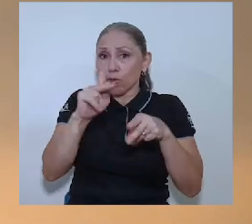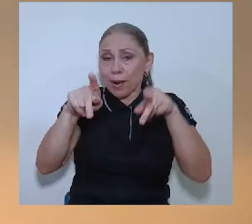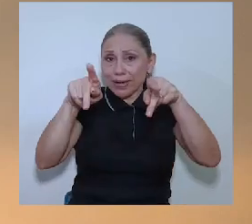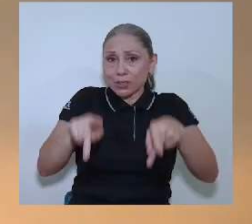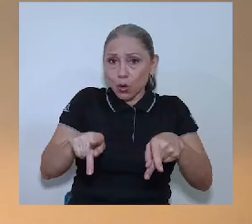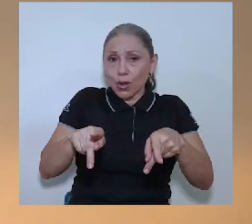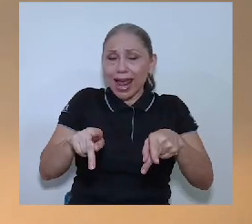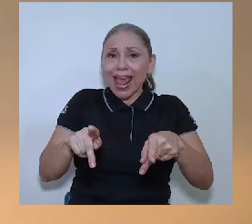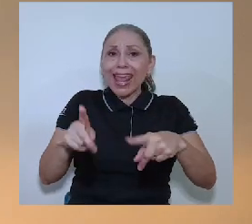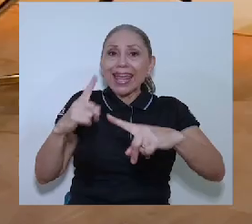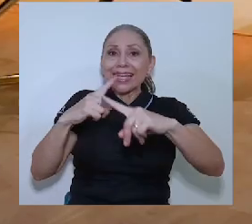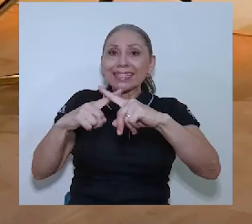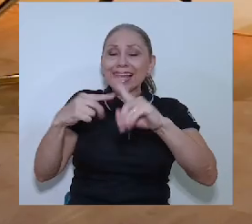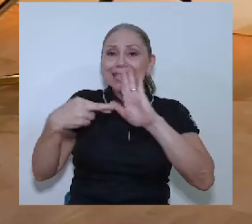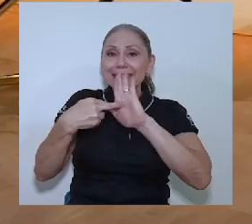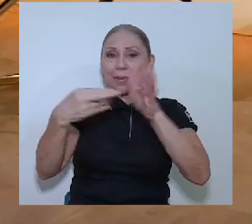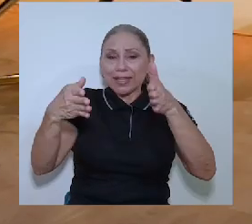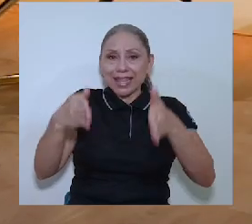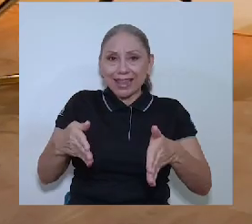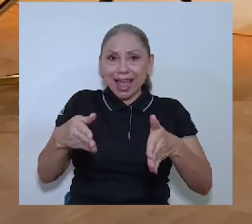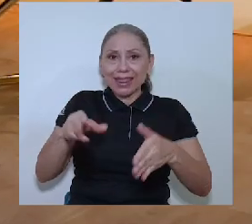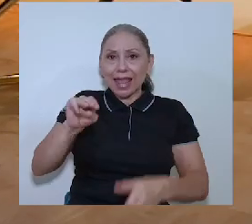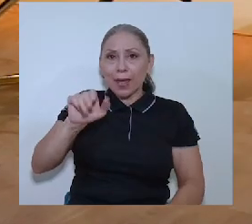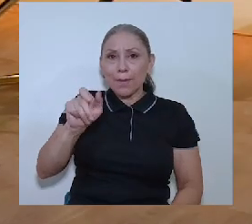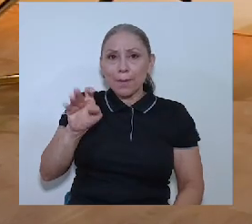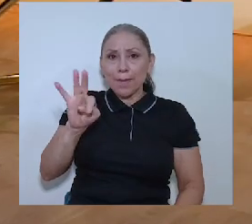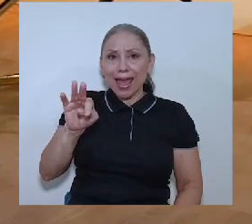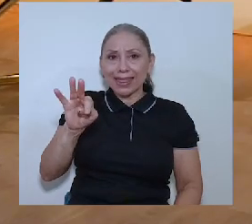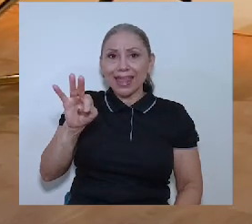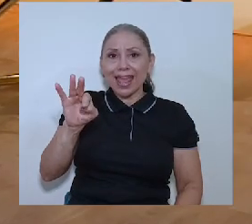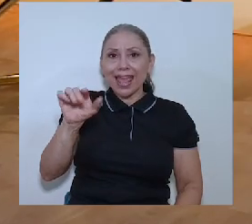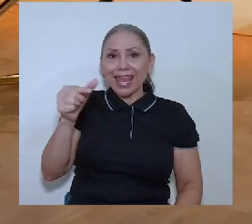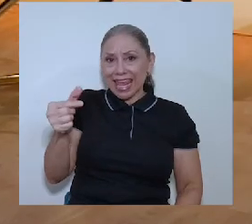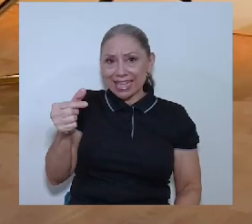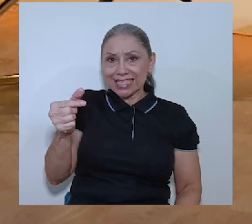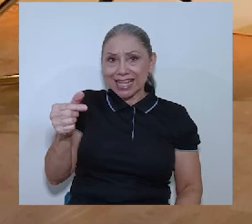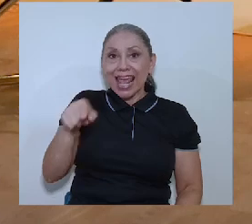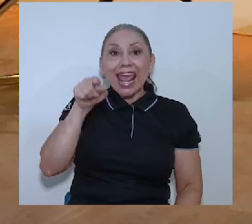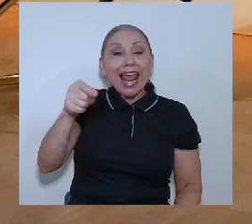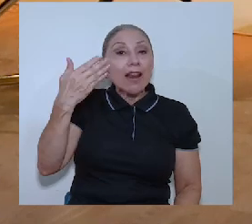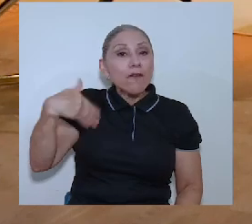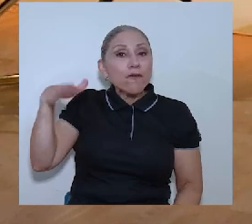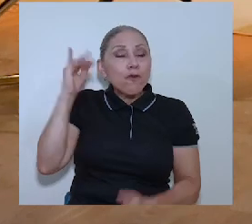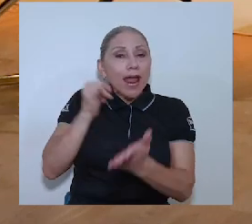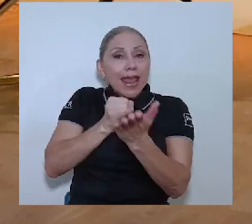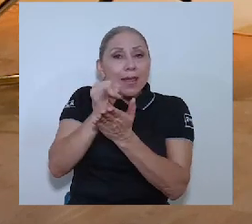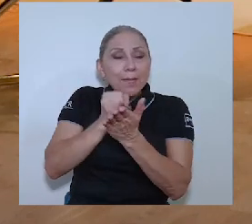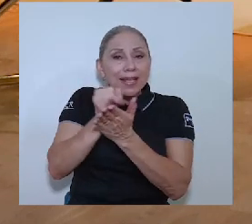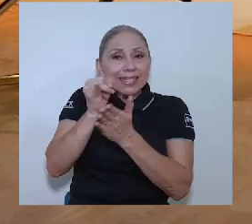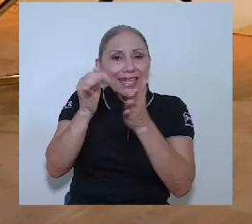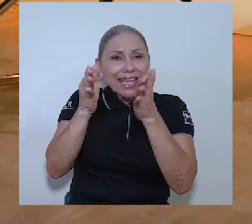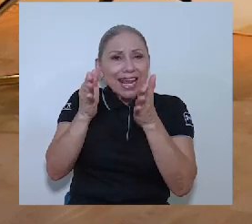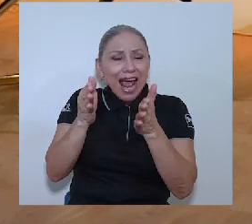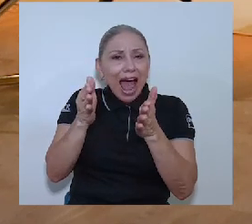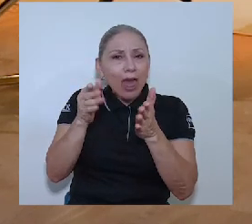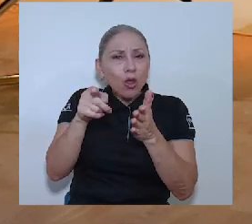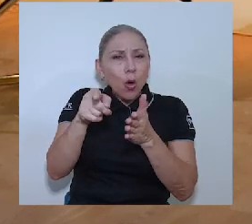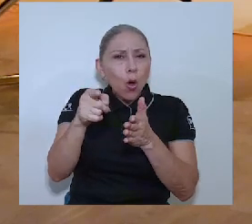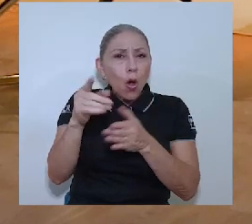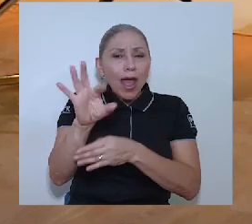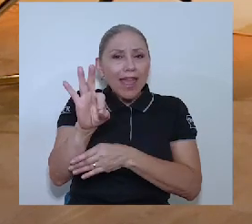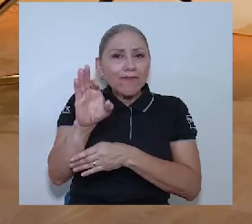ex representante, Matt Gaetz, que fue investigado por el FBI por